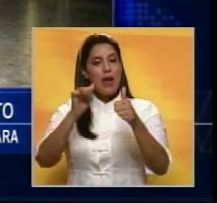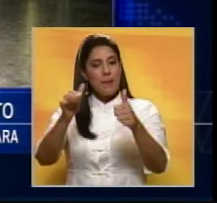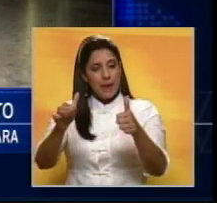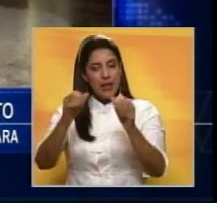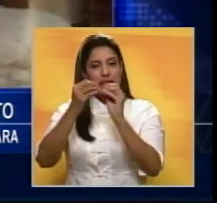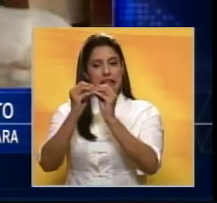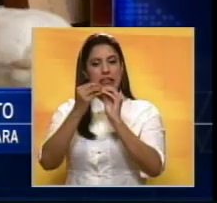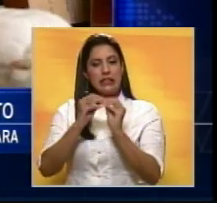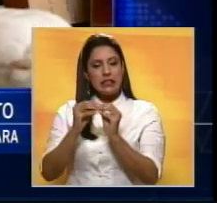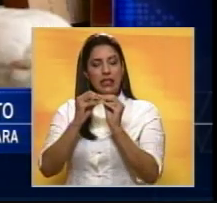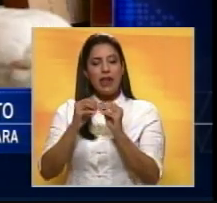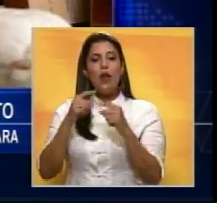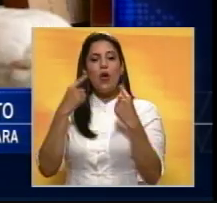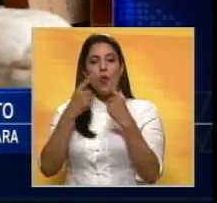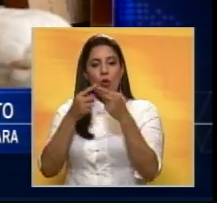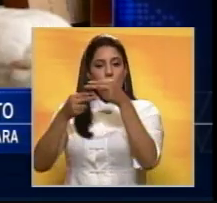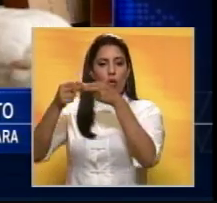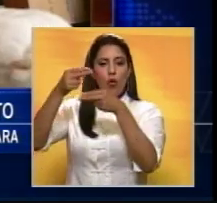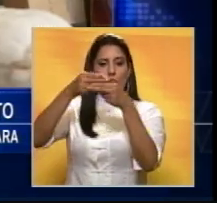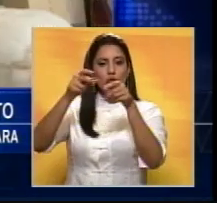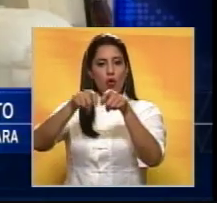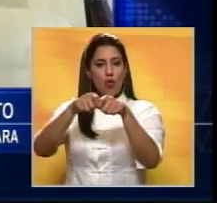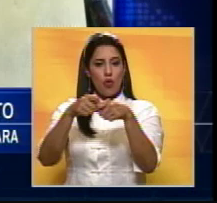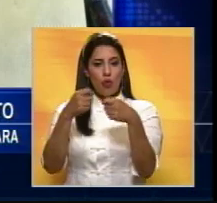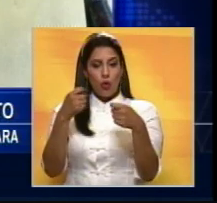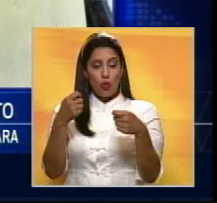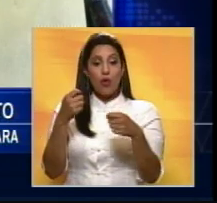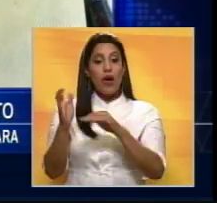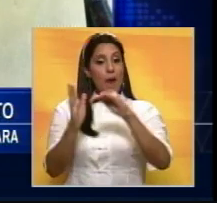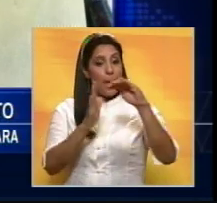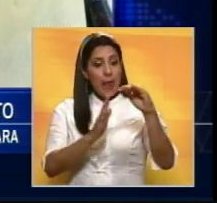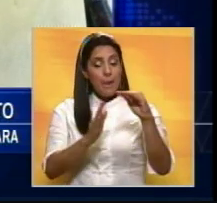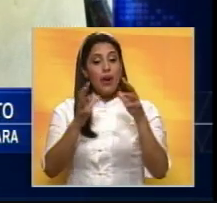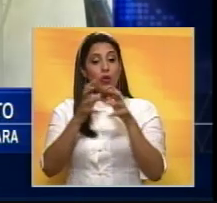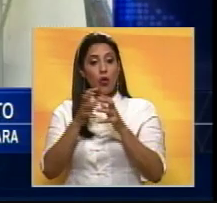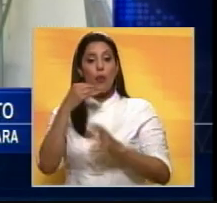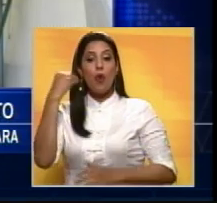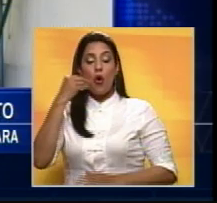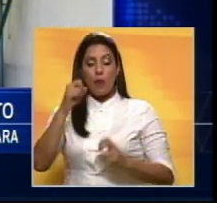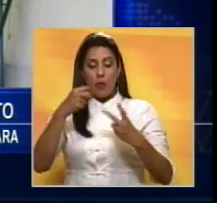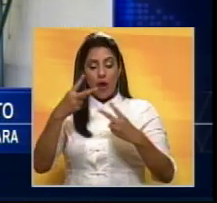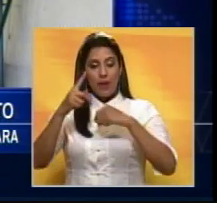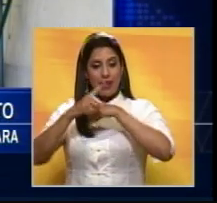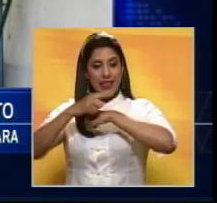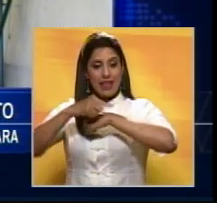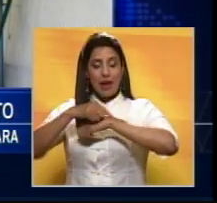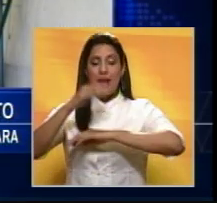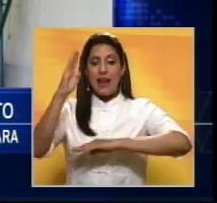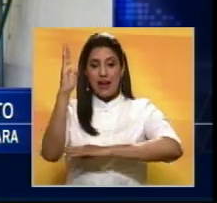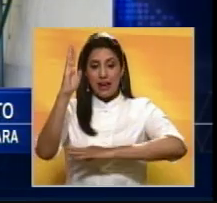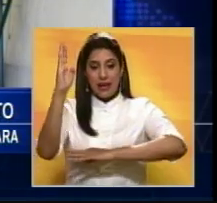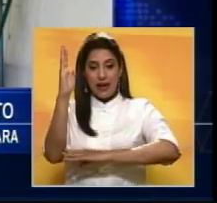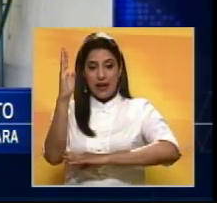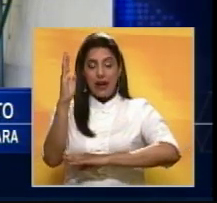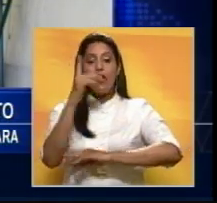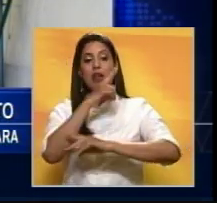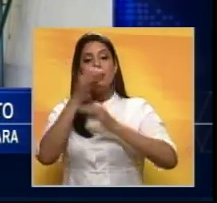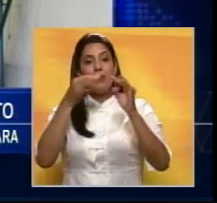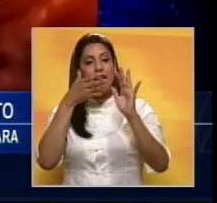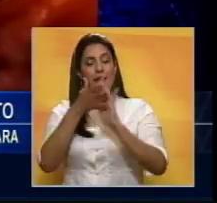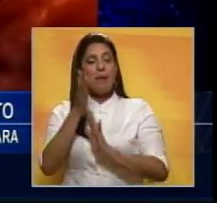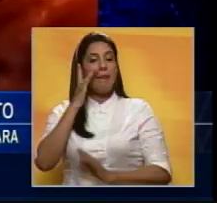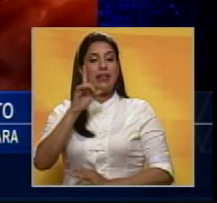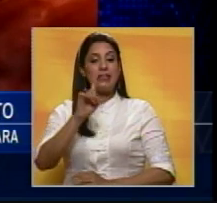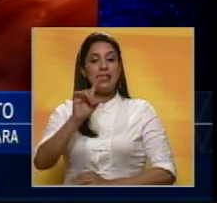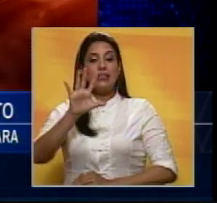las reparaciones de las infraestructuras dañadas. Por su parte, el dirigente juvenil de Un Nuevo Tiempo en Lara, Osniel Orozco, indicó que fueron